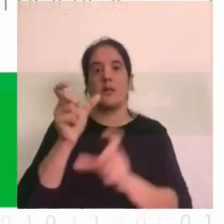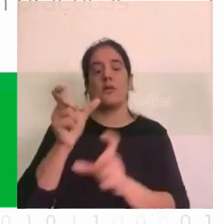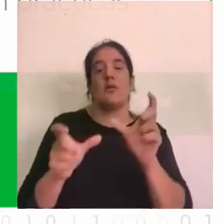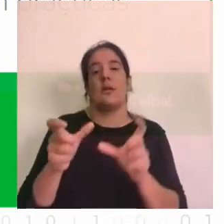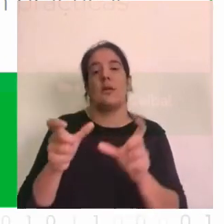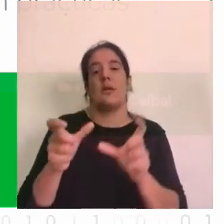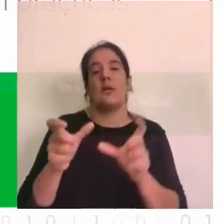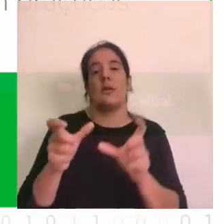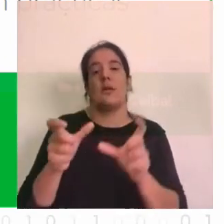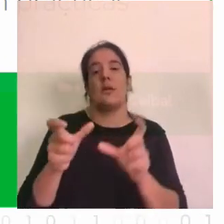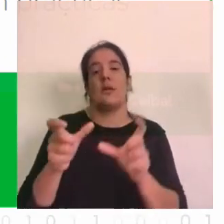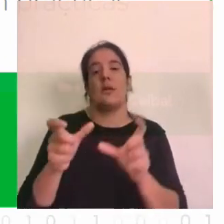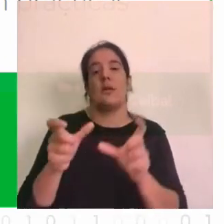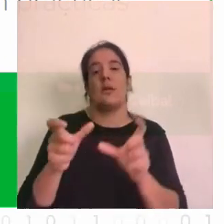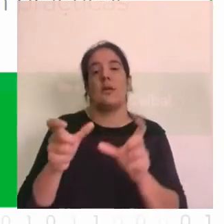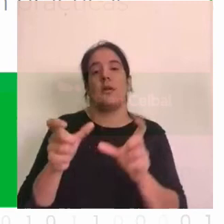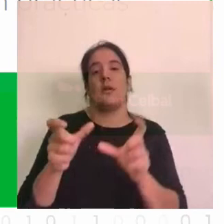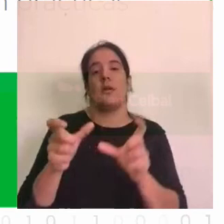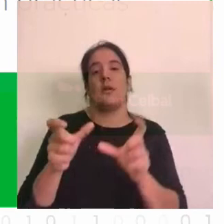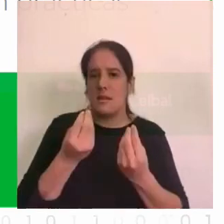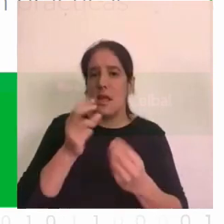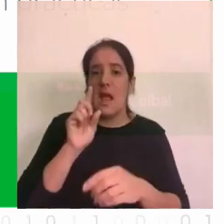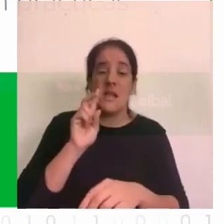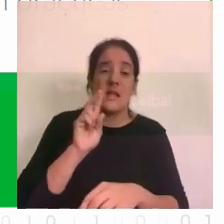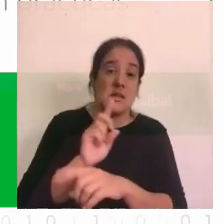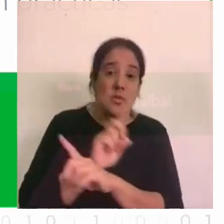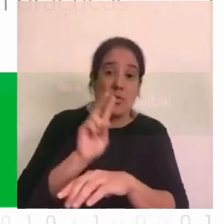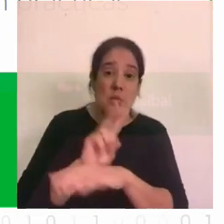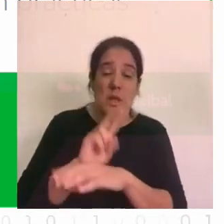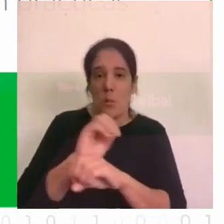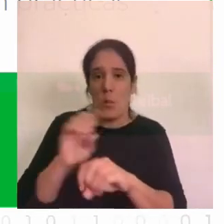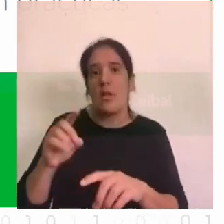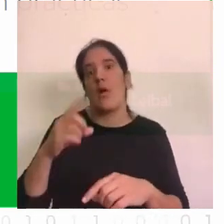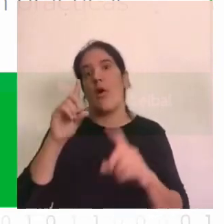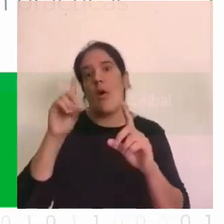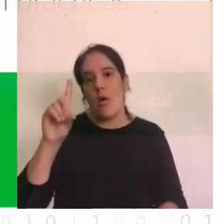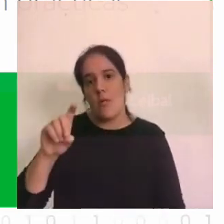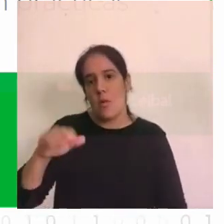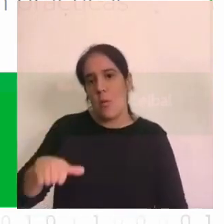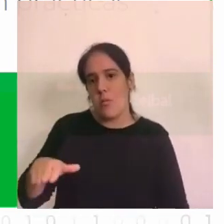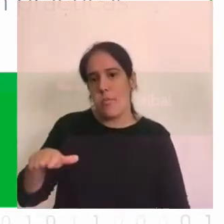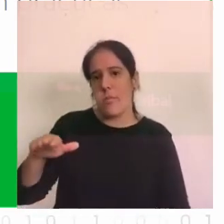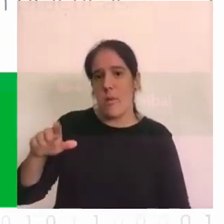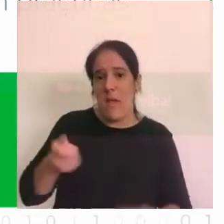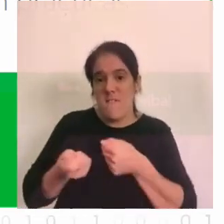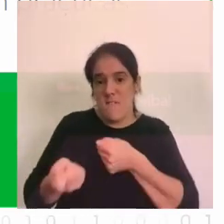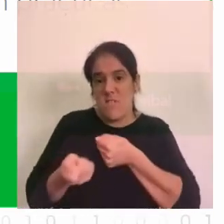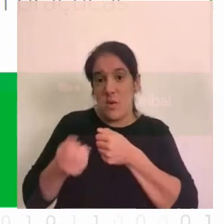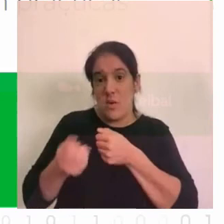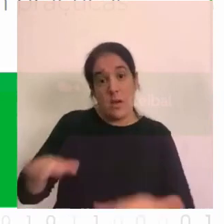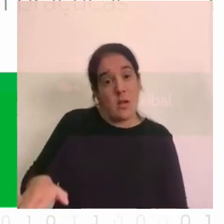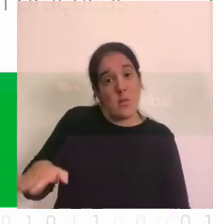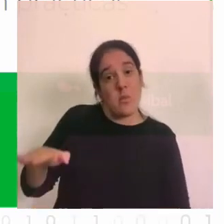inseguridad alimentaria, como les decía, puede influir negativamente en el desarrollo de los niños. Hay muchos papers en esta línea, y